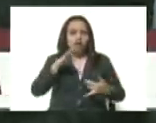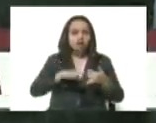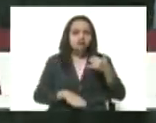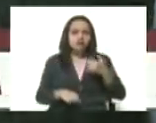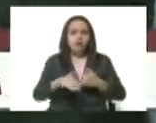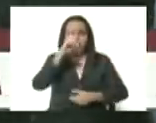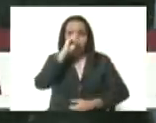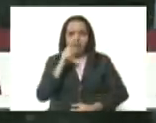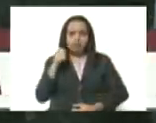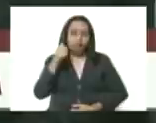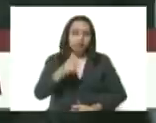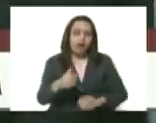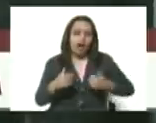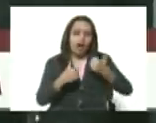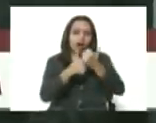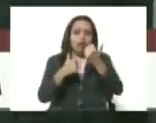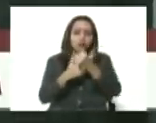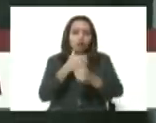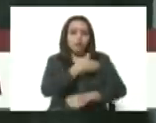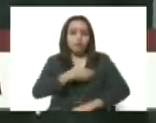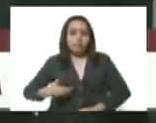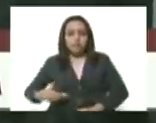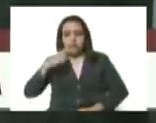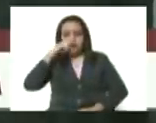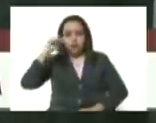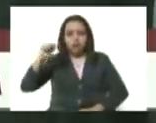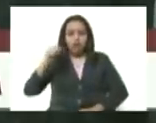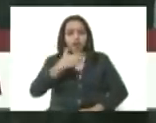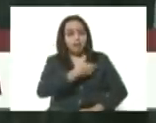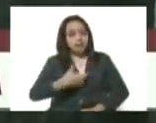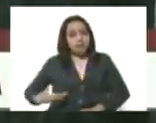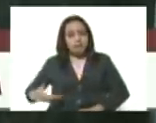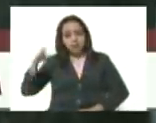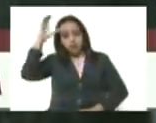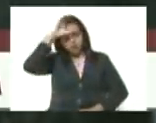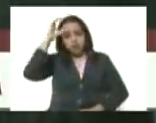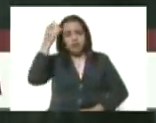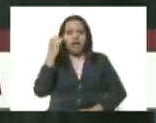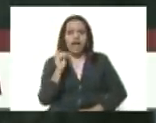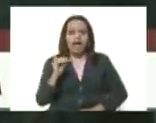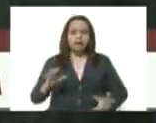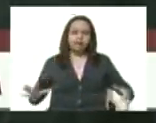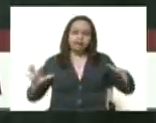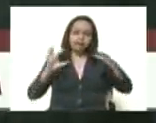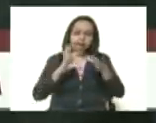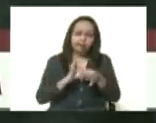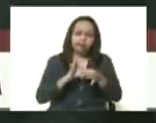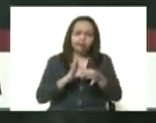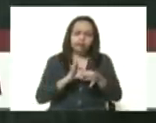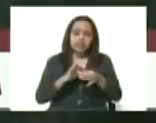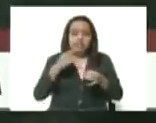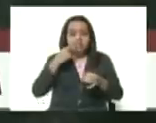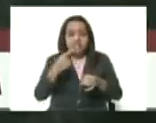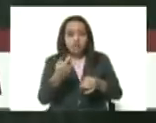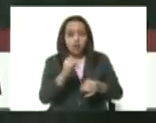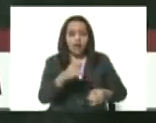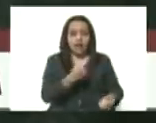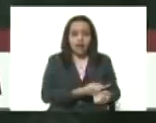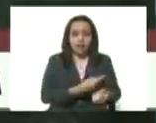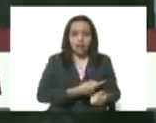años. El presidente Nicolás Maduro, el presidente Erdogan se han autocalificado de hermanos